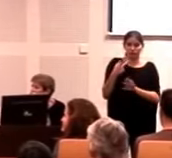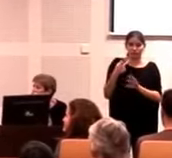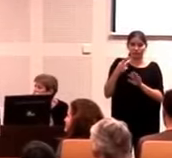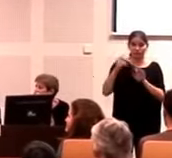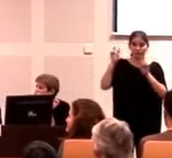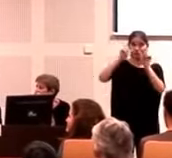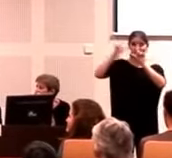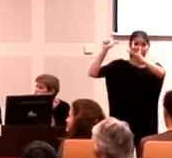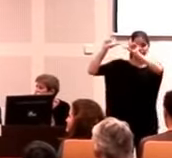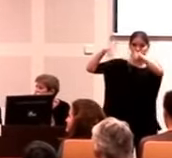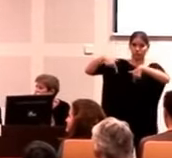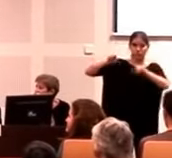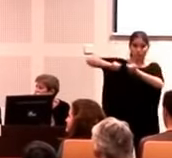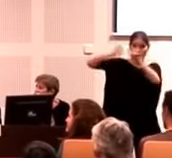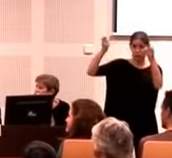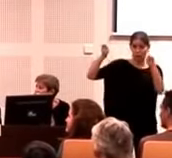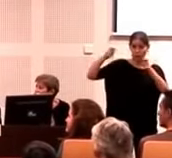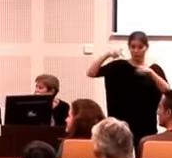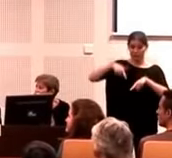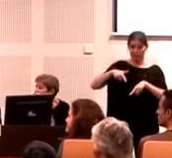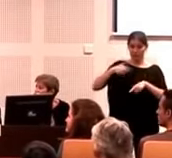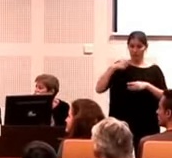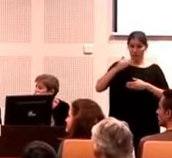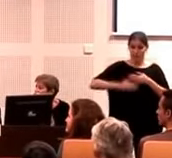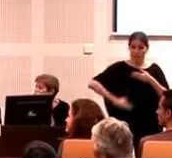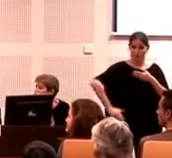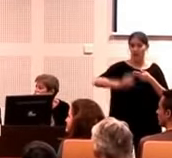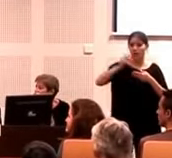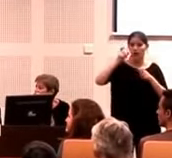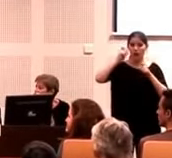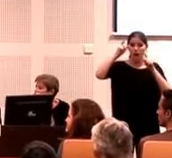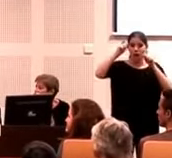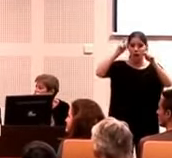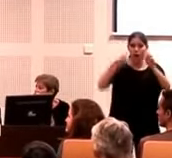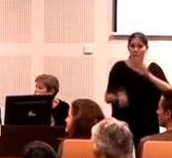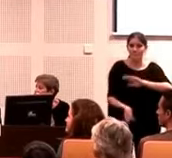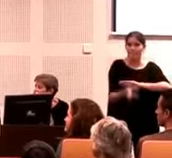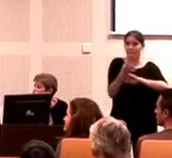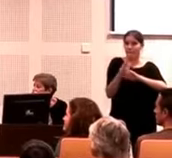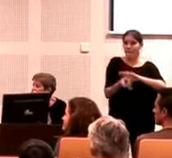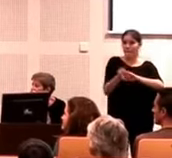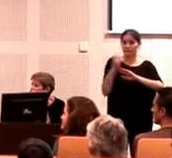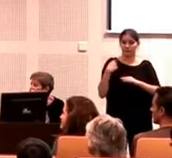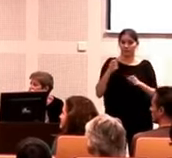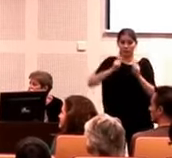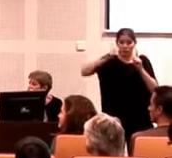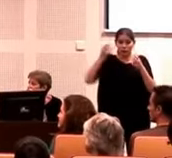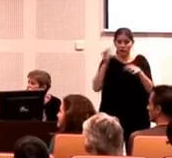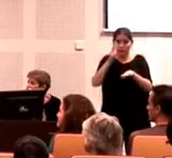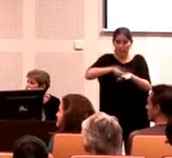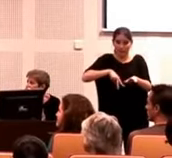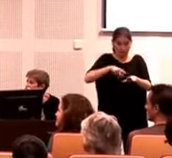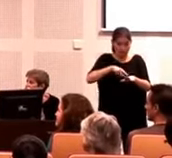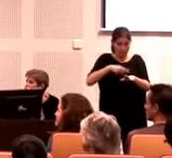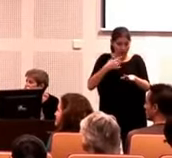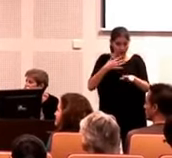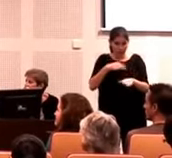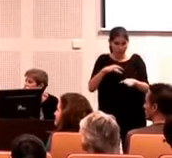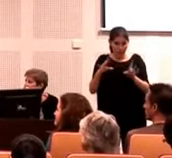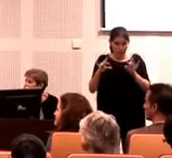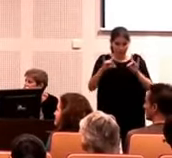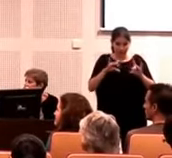esquema. Pero es que a partir de aquí empiezan muchísimos más descubrimientos. Porque a partir de aquí descubres la piel. Y descubres que puedes estar en la